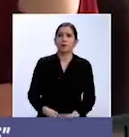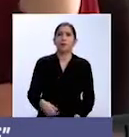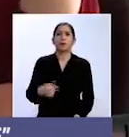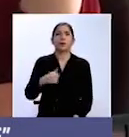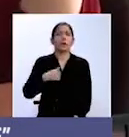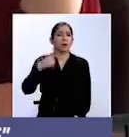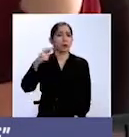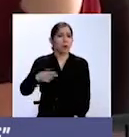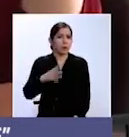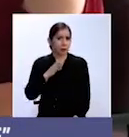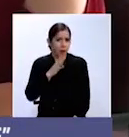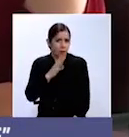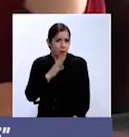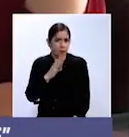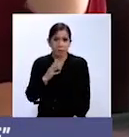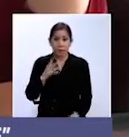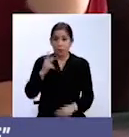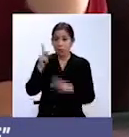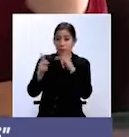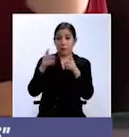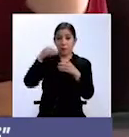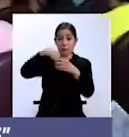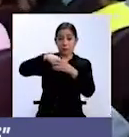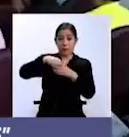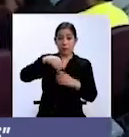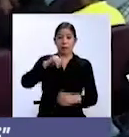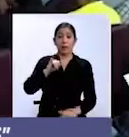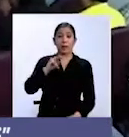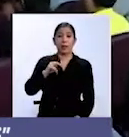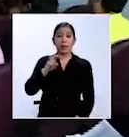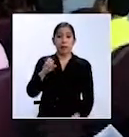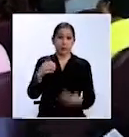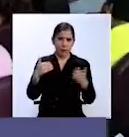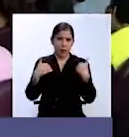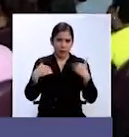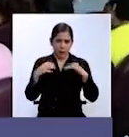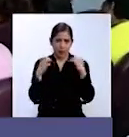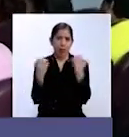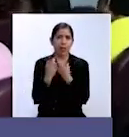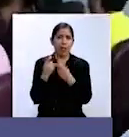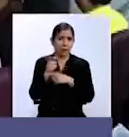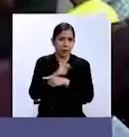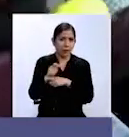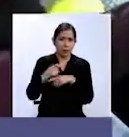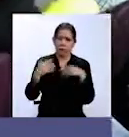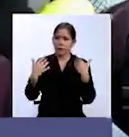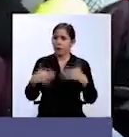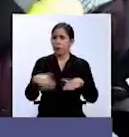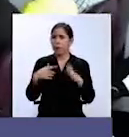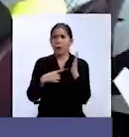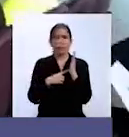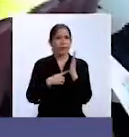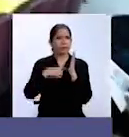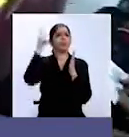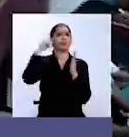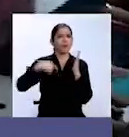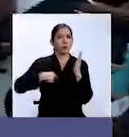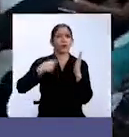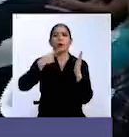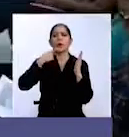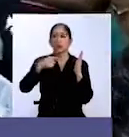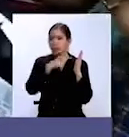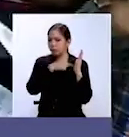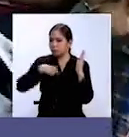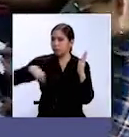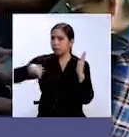destacar el elevado nivel de profesionalismo de todo el equipo técnico que posee el Instituto Nacional de Estadística, gracias al cual